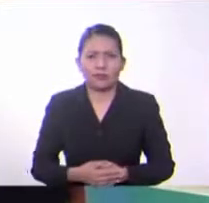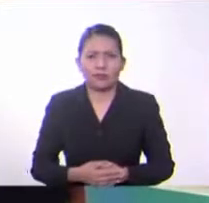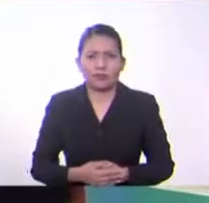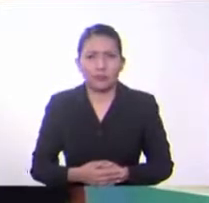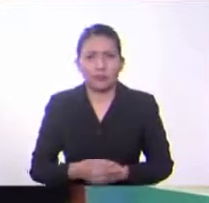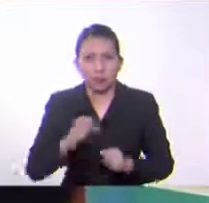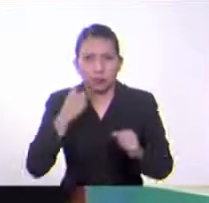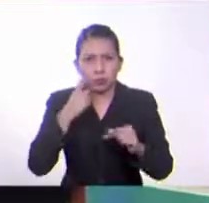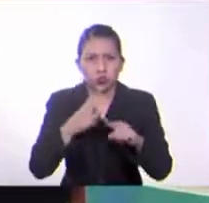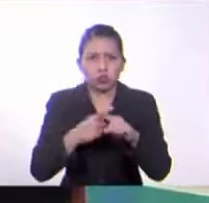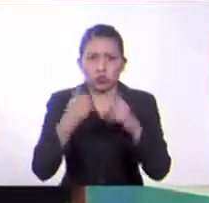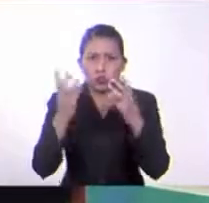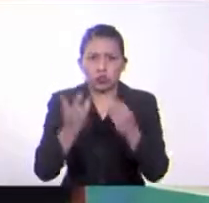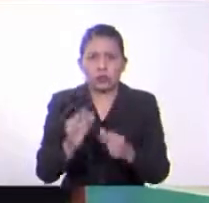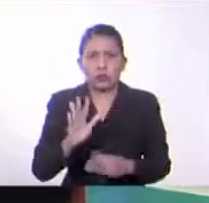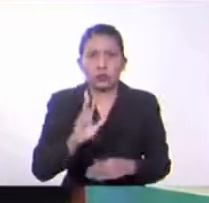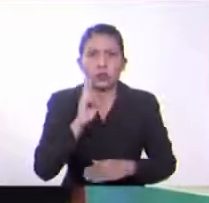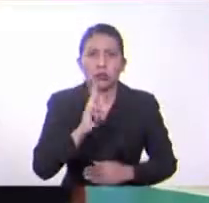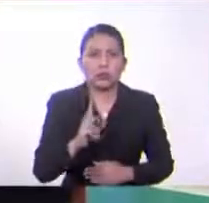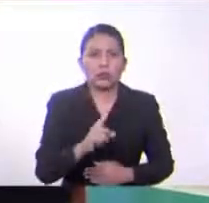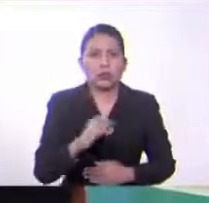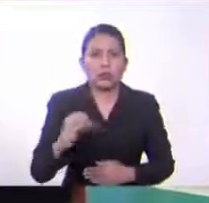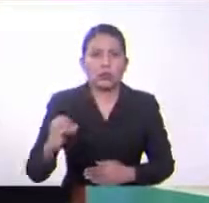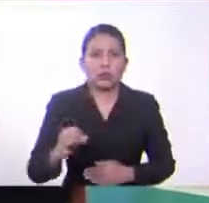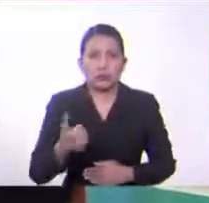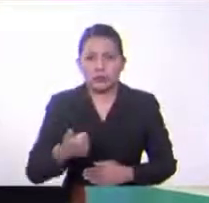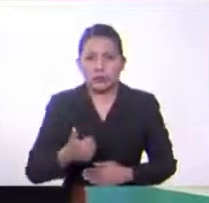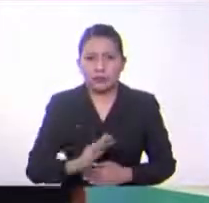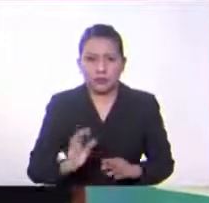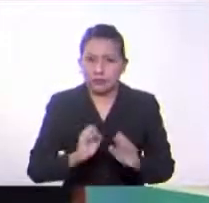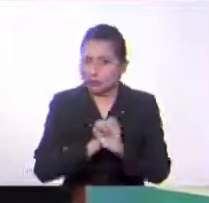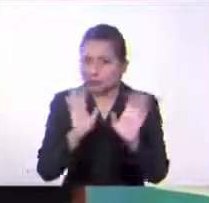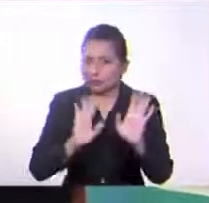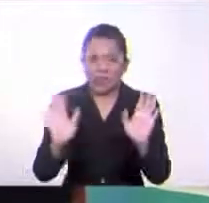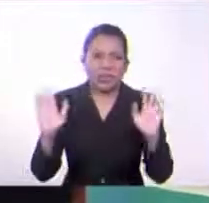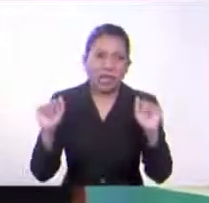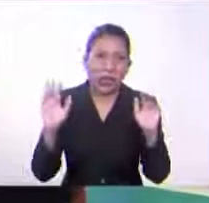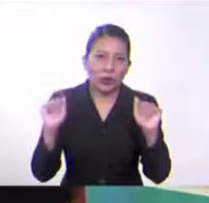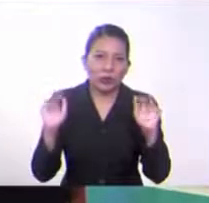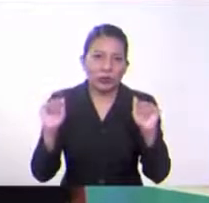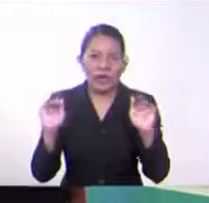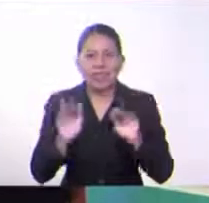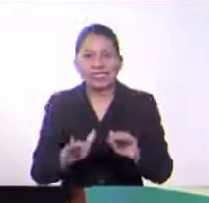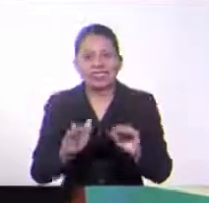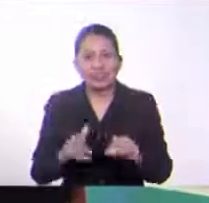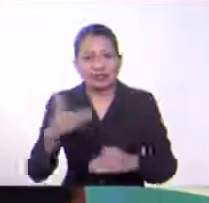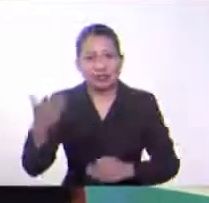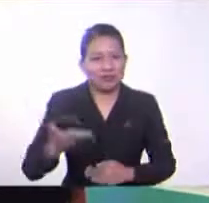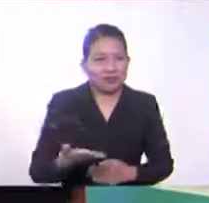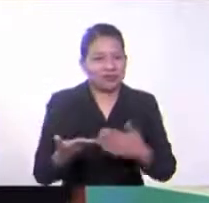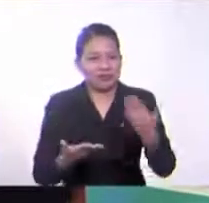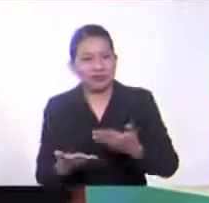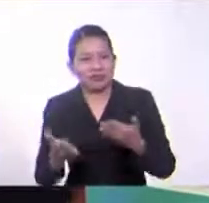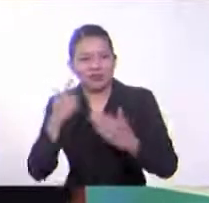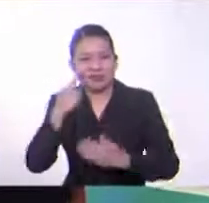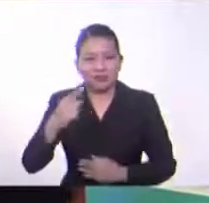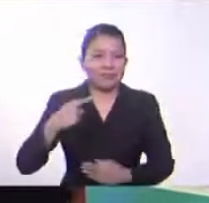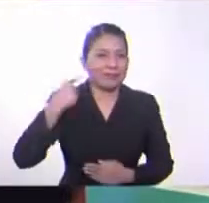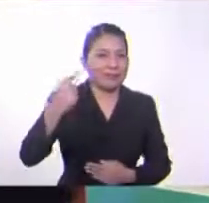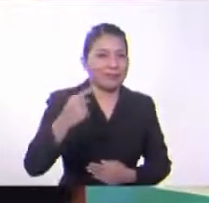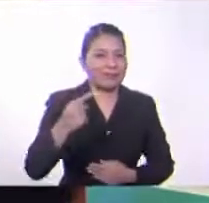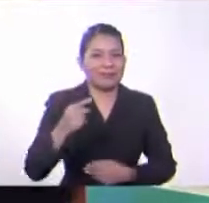multiplicarlo por 5 me dé 100, ¿verdad? Entonces nos despedimos, chicos. Gracias, Alejandra. Nos vemos en la